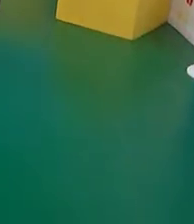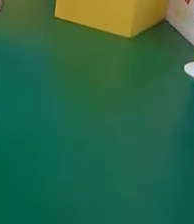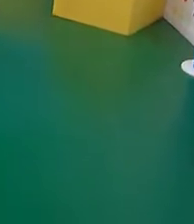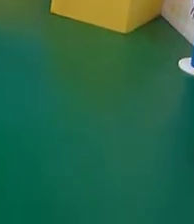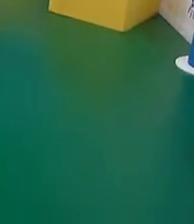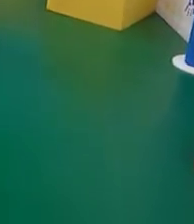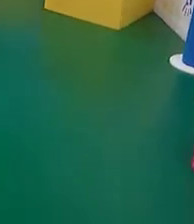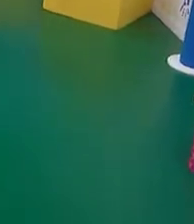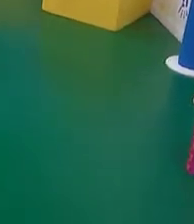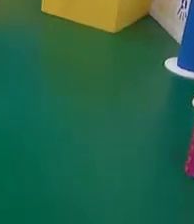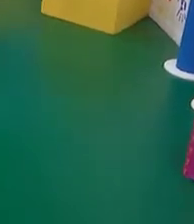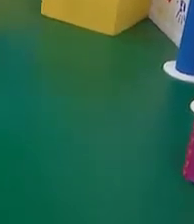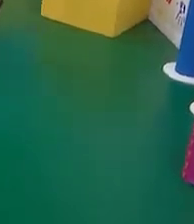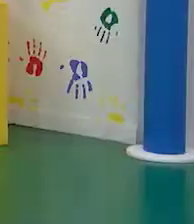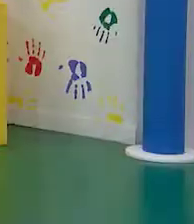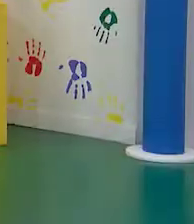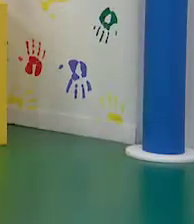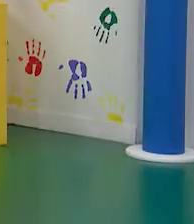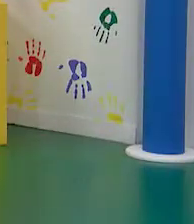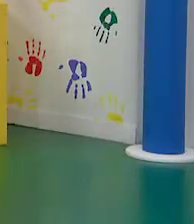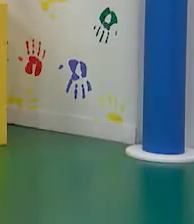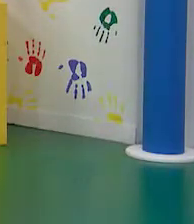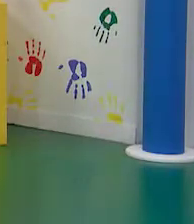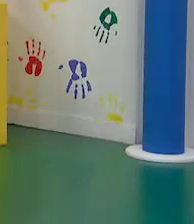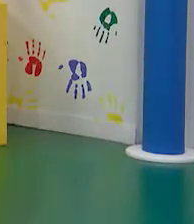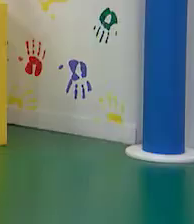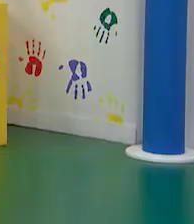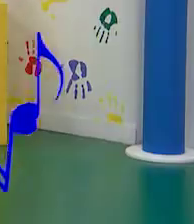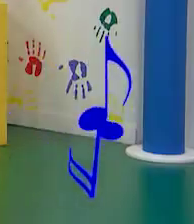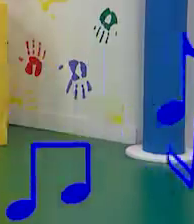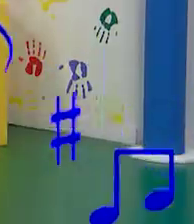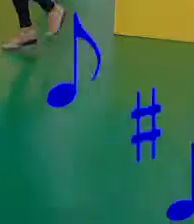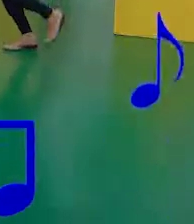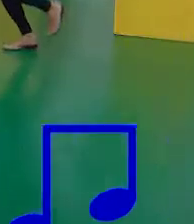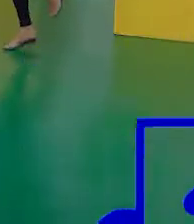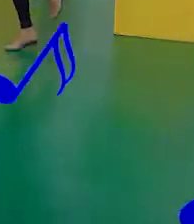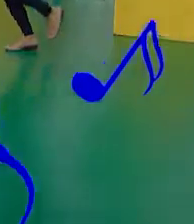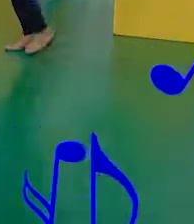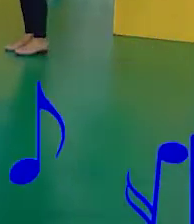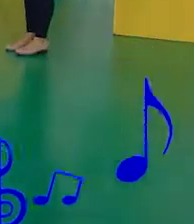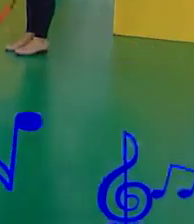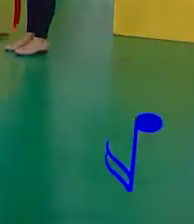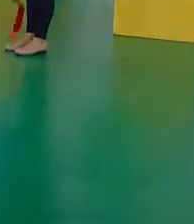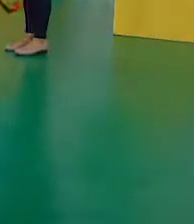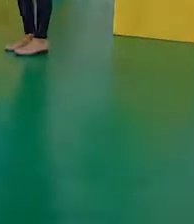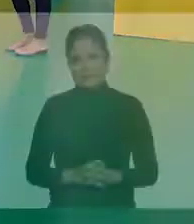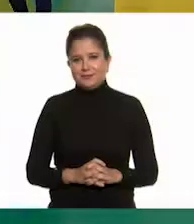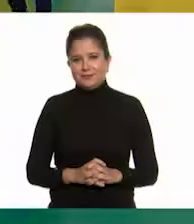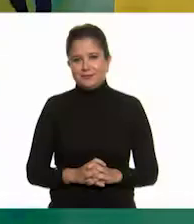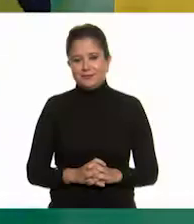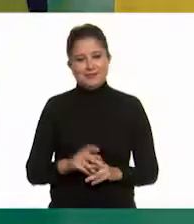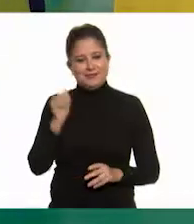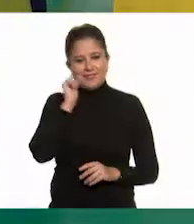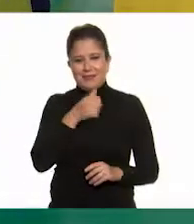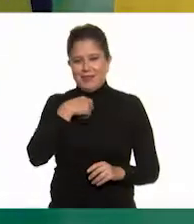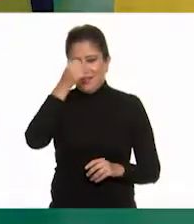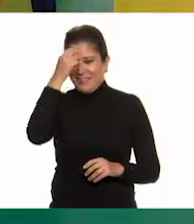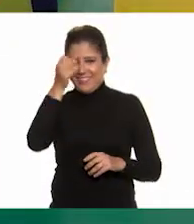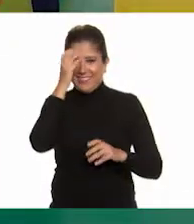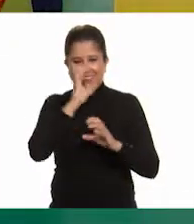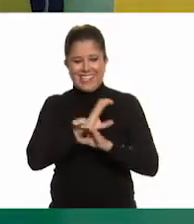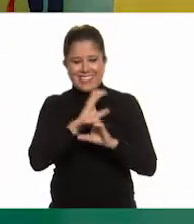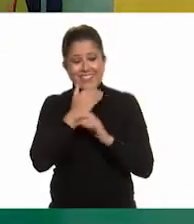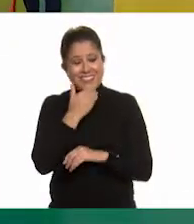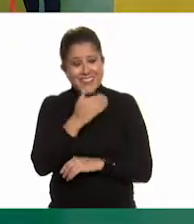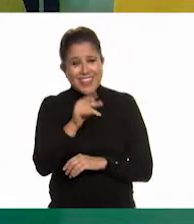me quedé padeciendo de este pie, padeciendo de este pie, pie, pie, pie, pie. Siempre se me olvidan las letras. Muy bien,